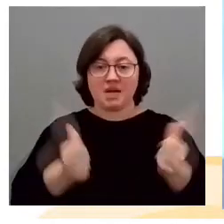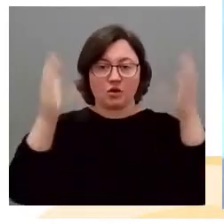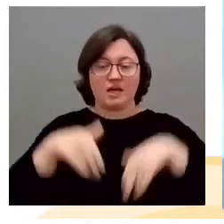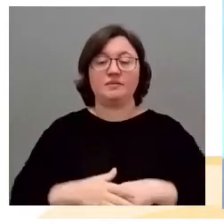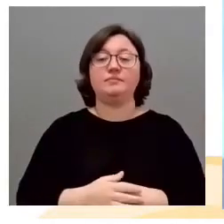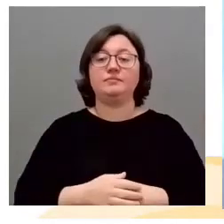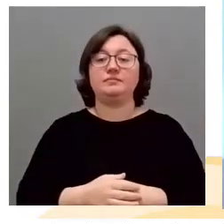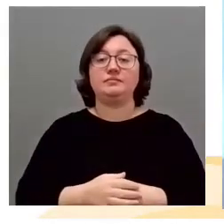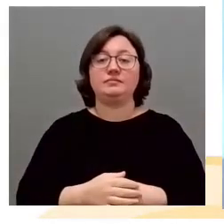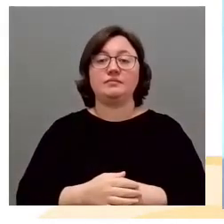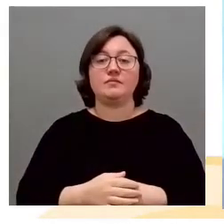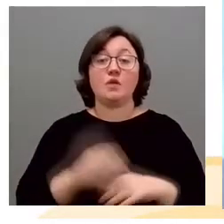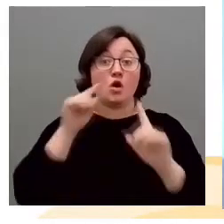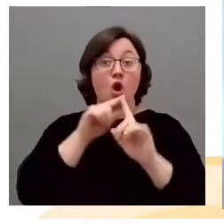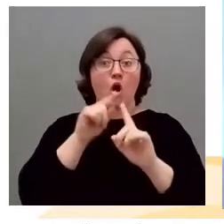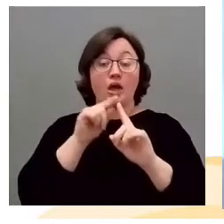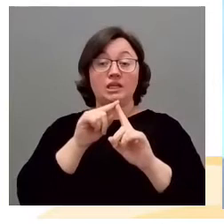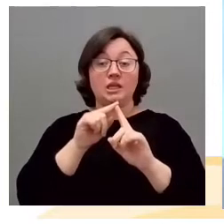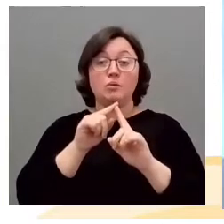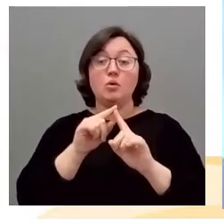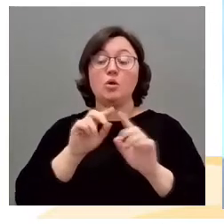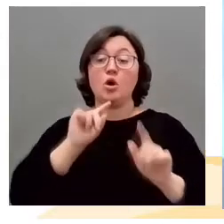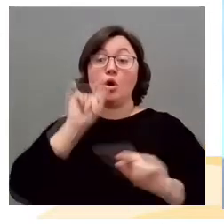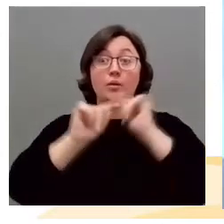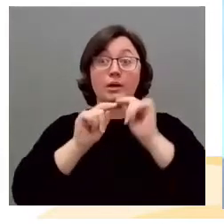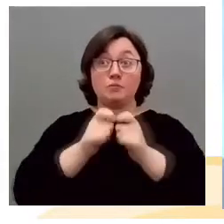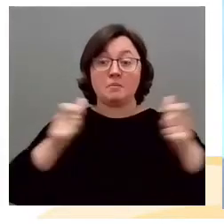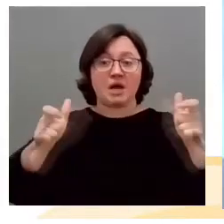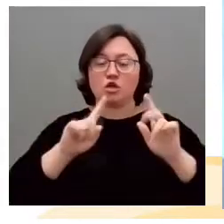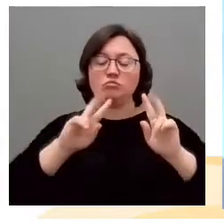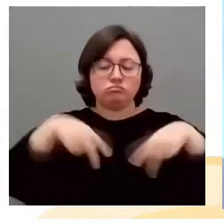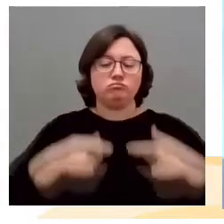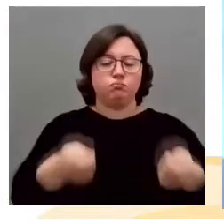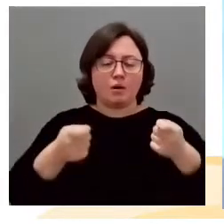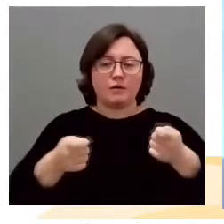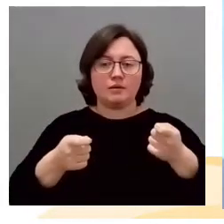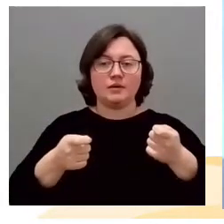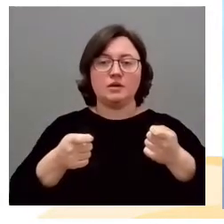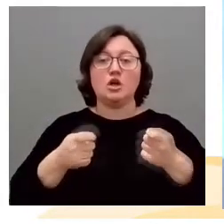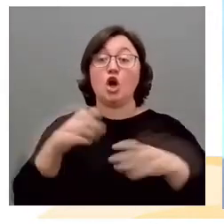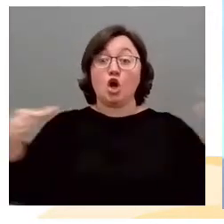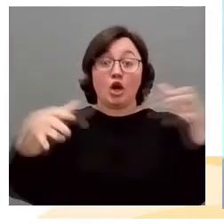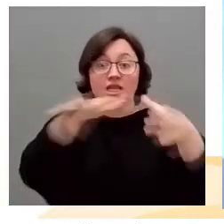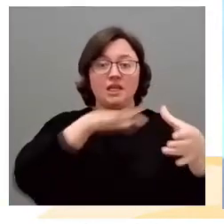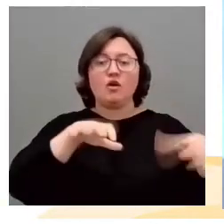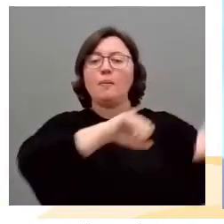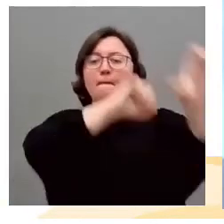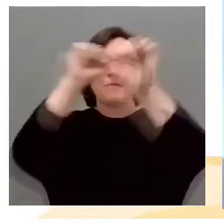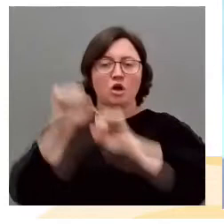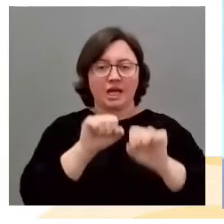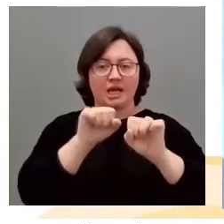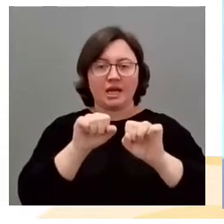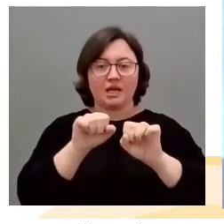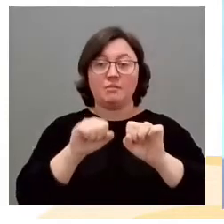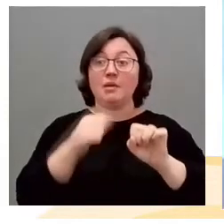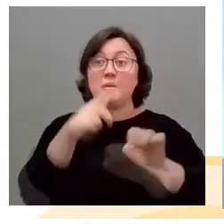Para contener el virus con responsabilidad, para proteger a nuestro colectivo sin dejar atrás a